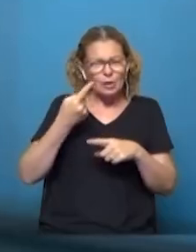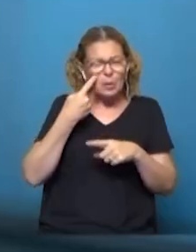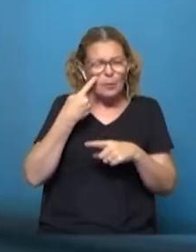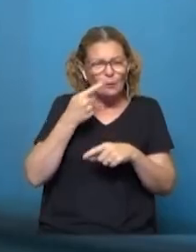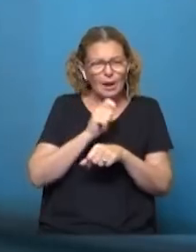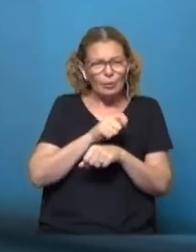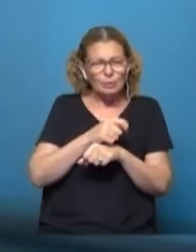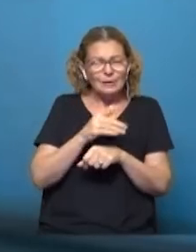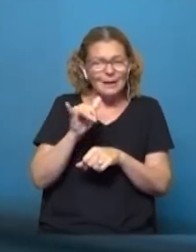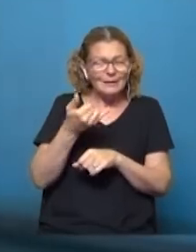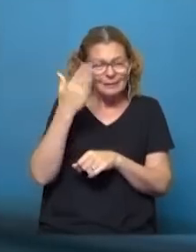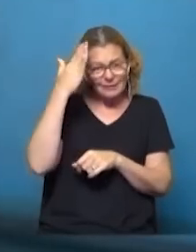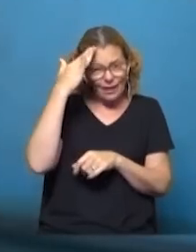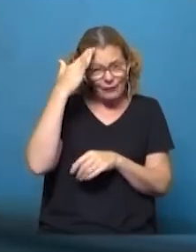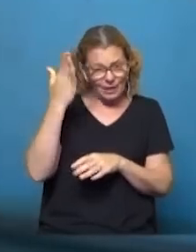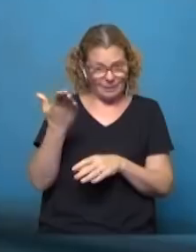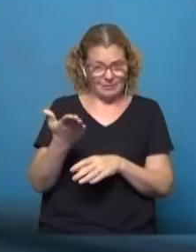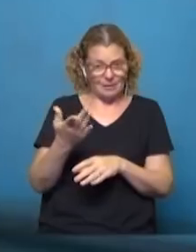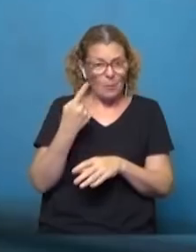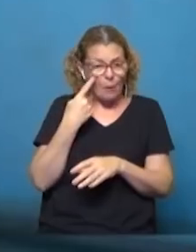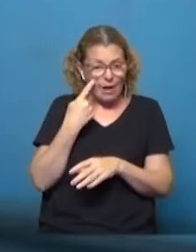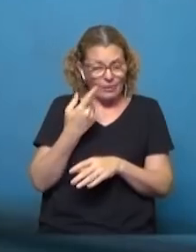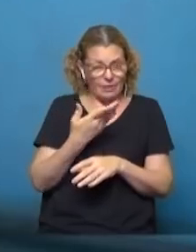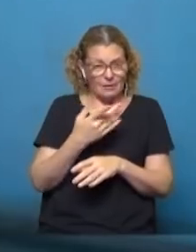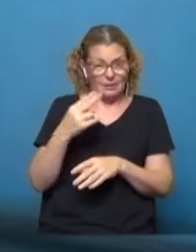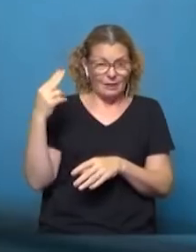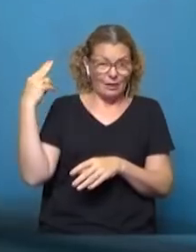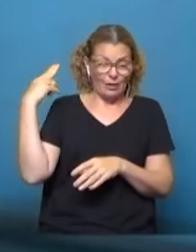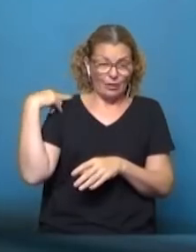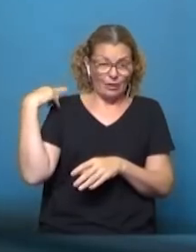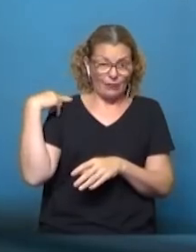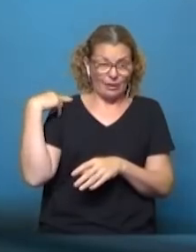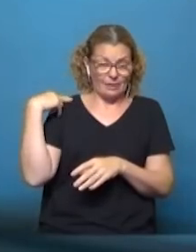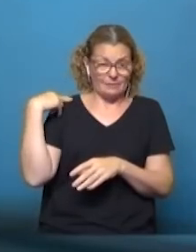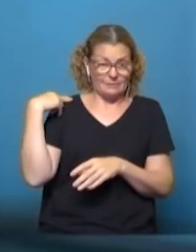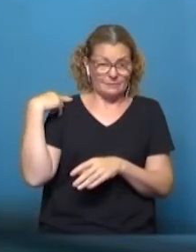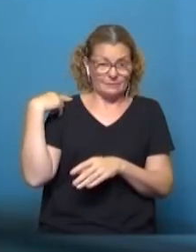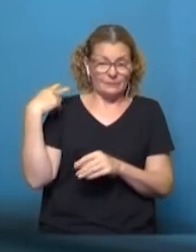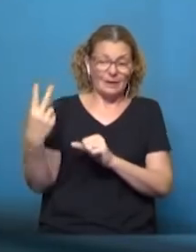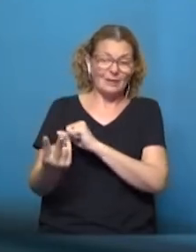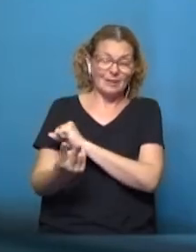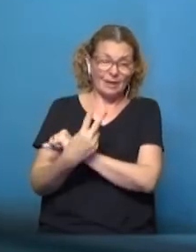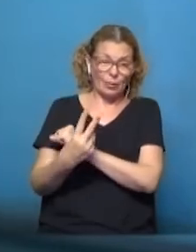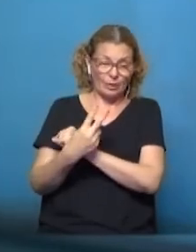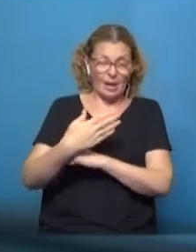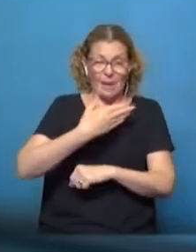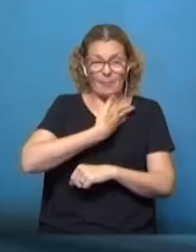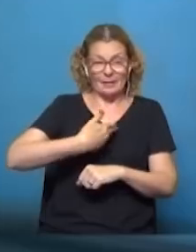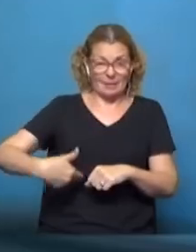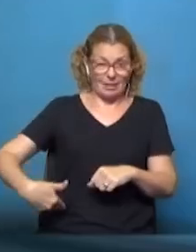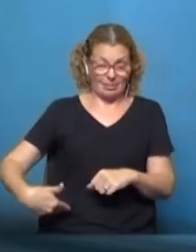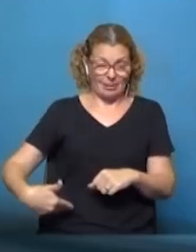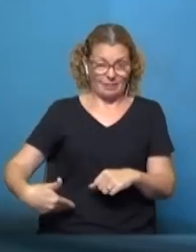la justicia ya está comprobadas que el jefe de la seguridad presidencial